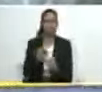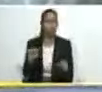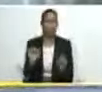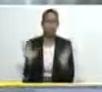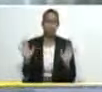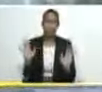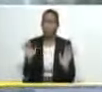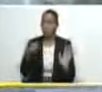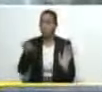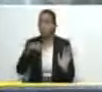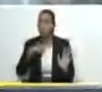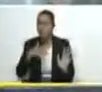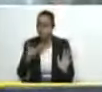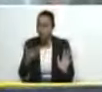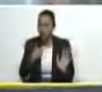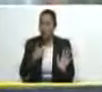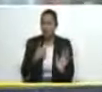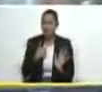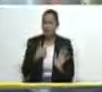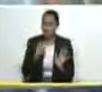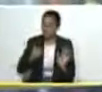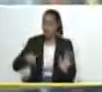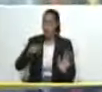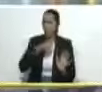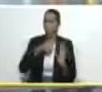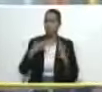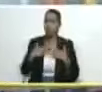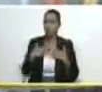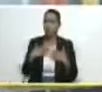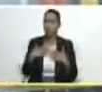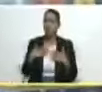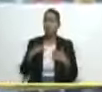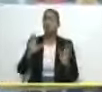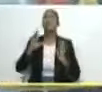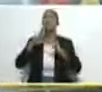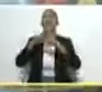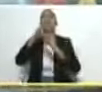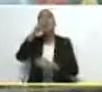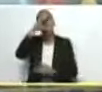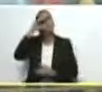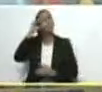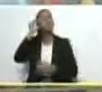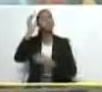ni podrán con nosotros. Con la Santísima Trinidad